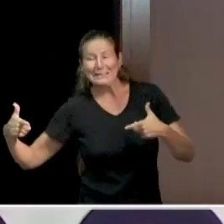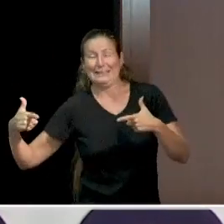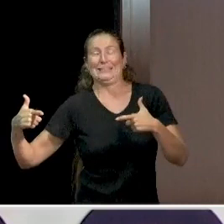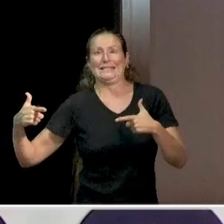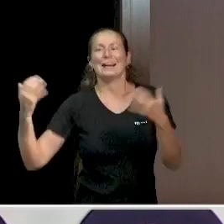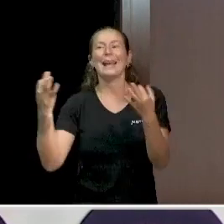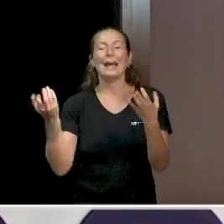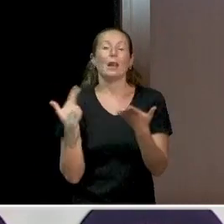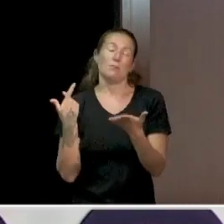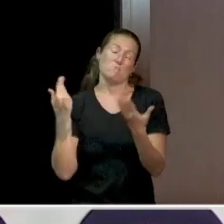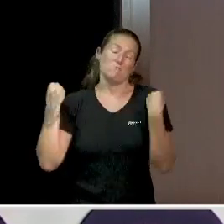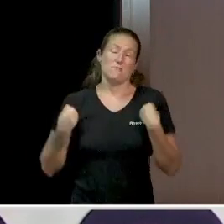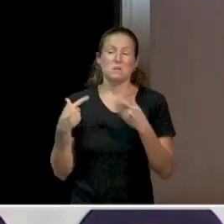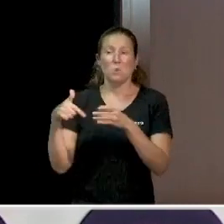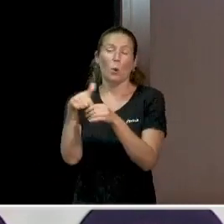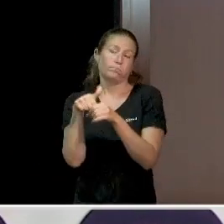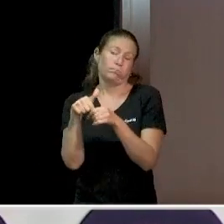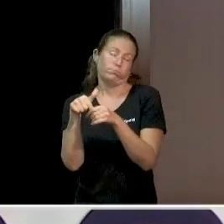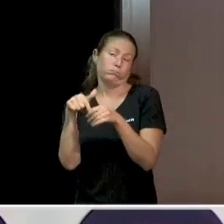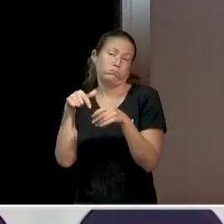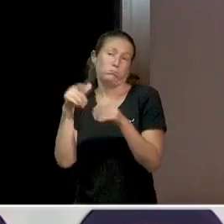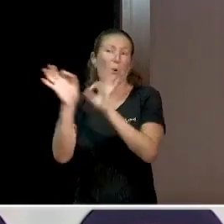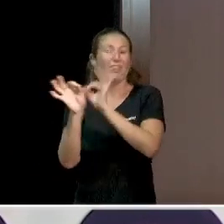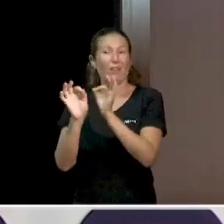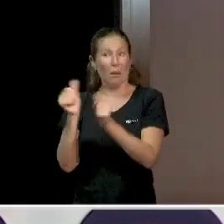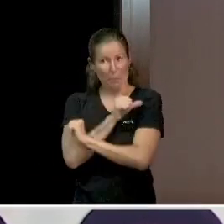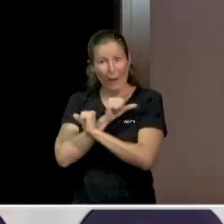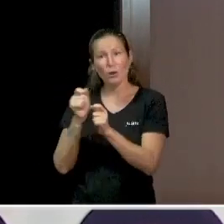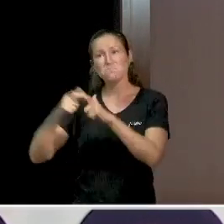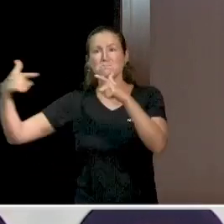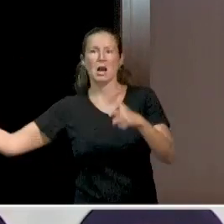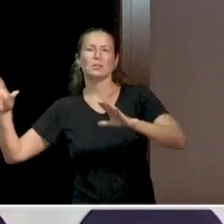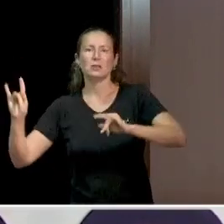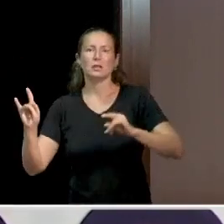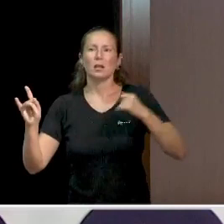crecimiento de la tasa de paro, pero hay que entender también que la mayor parte...